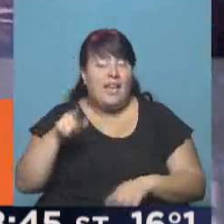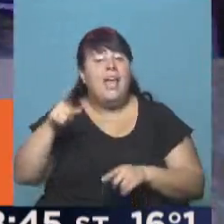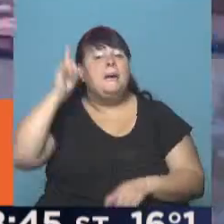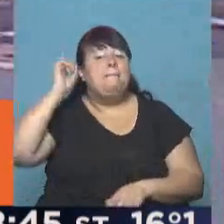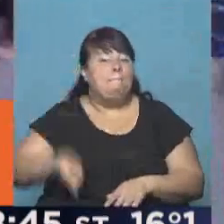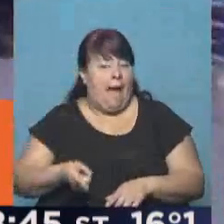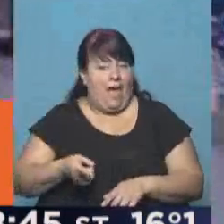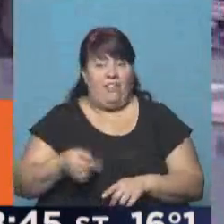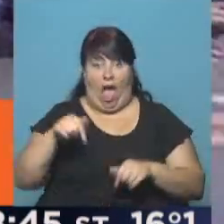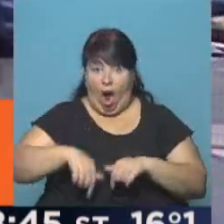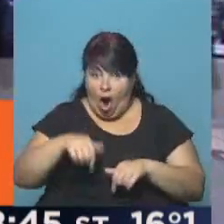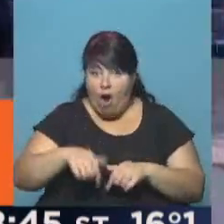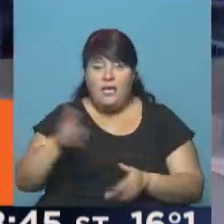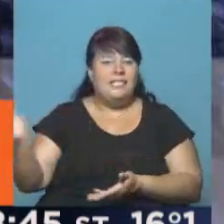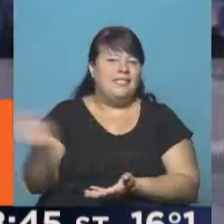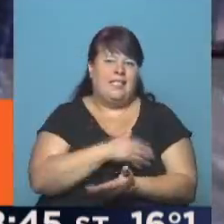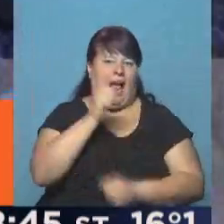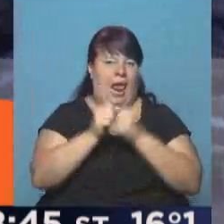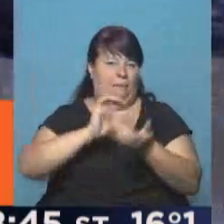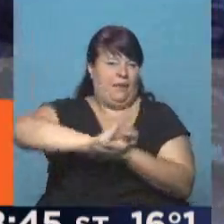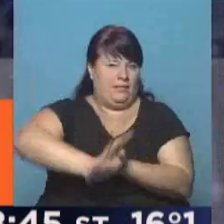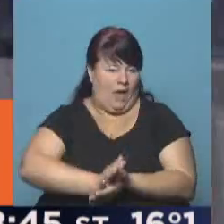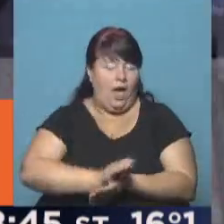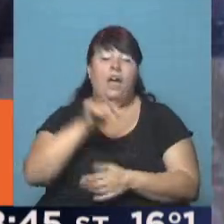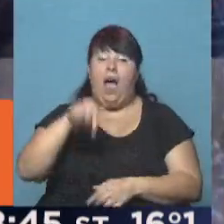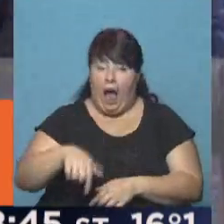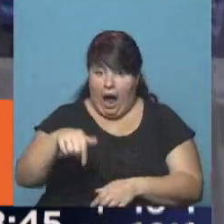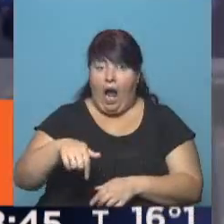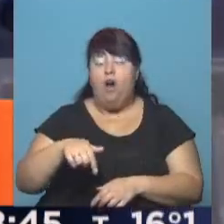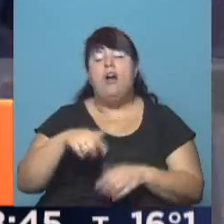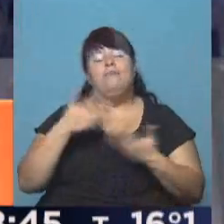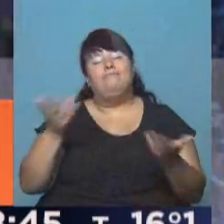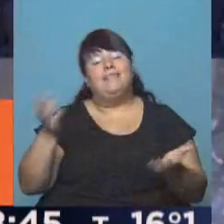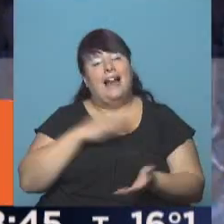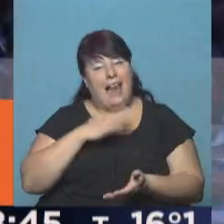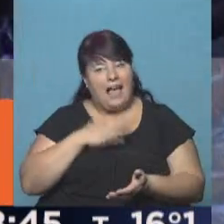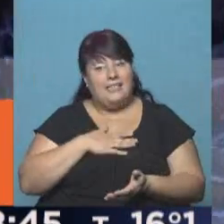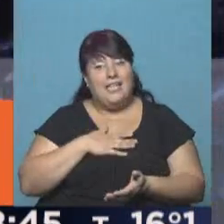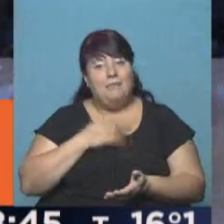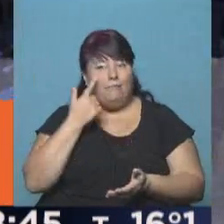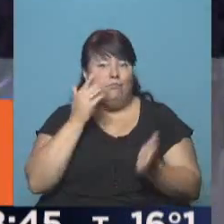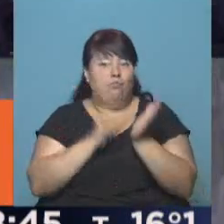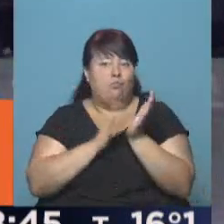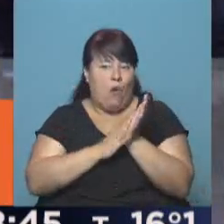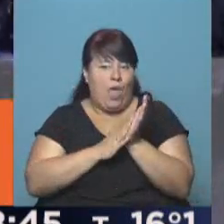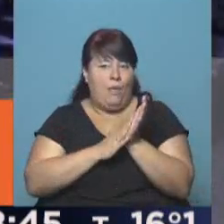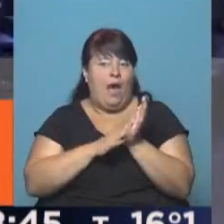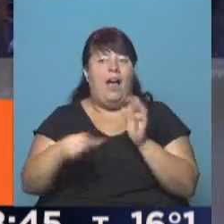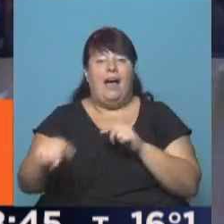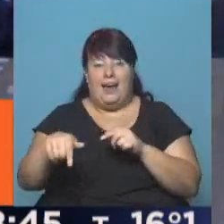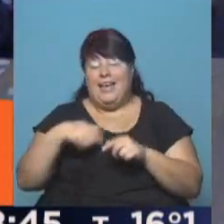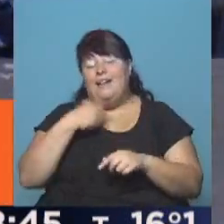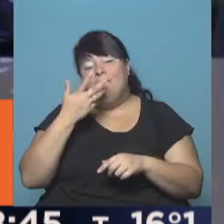ordenó en el día de la fecha desalojar la planta lo están haciendo y lamentablemente tuvimos que vivir estas escenas que